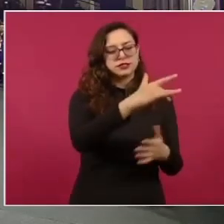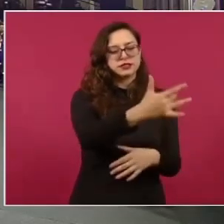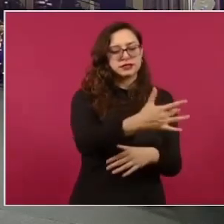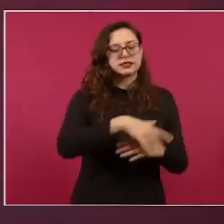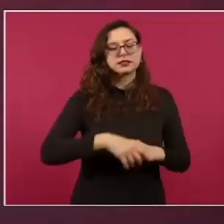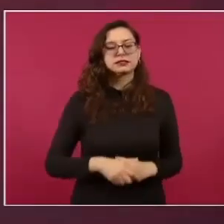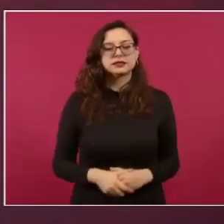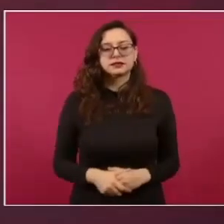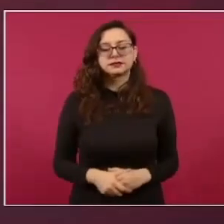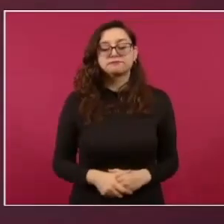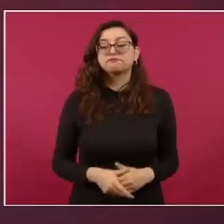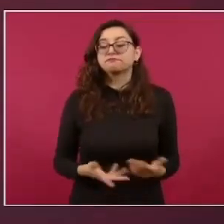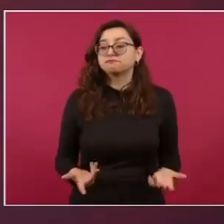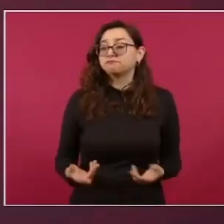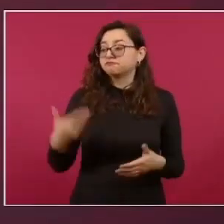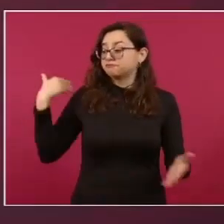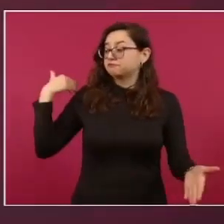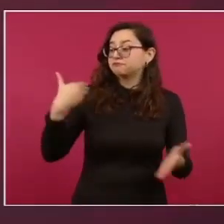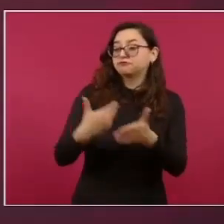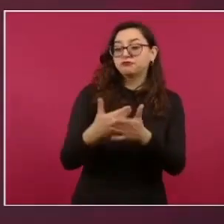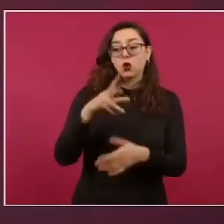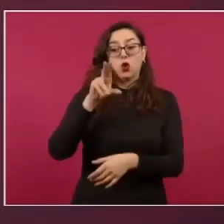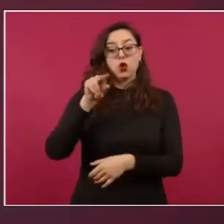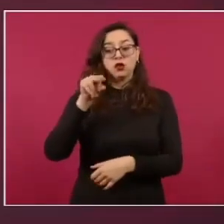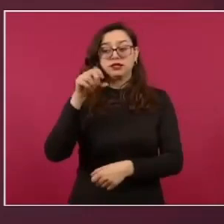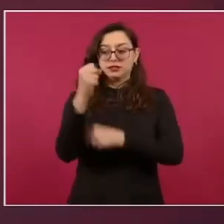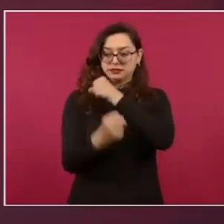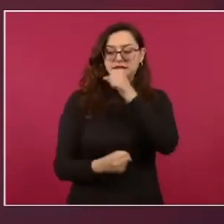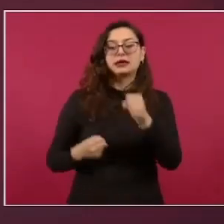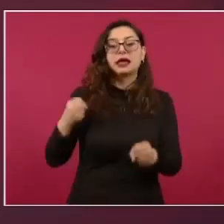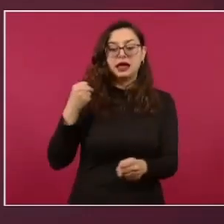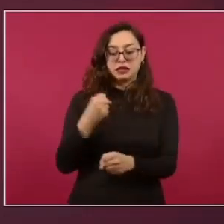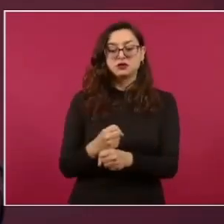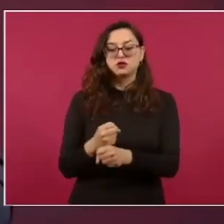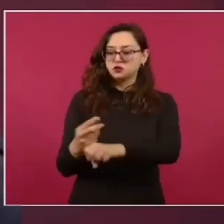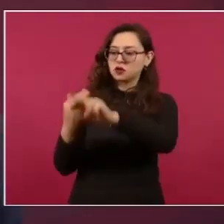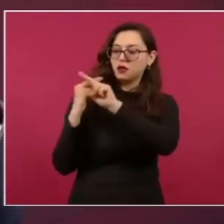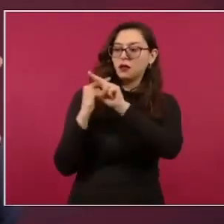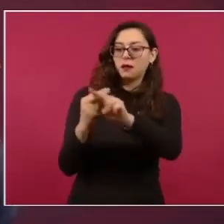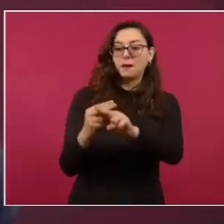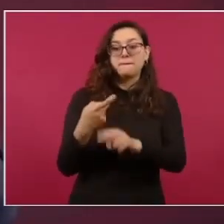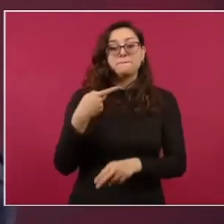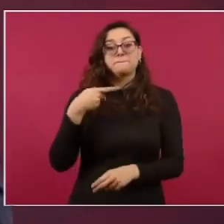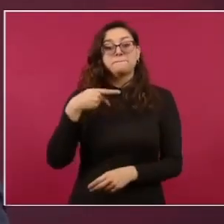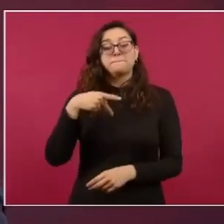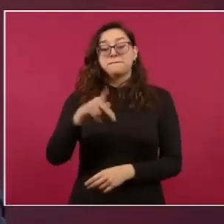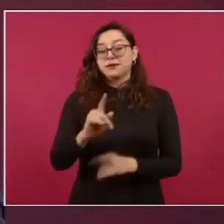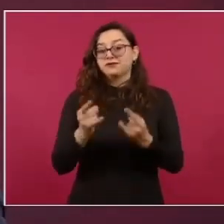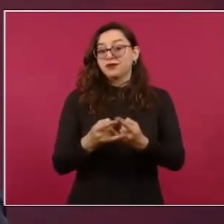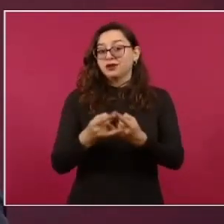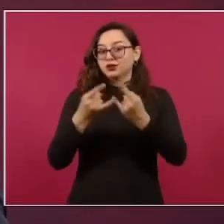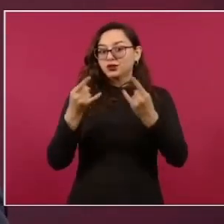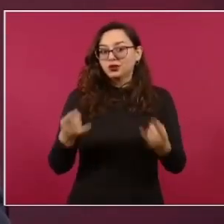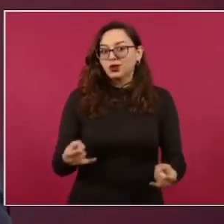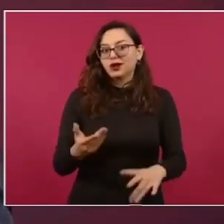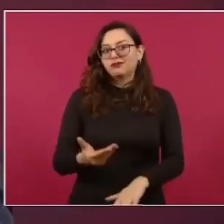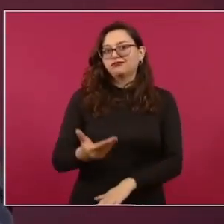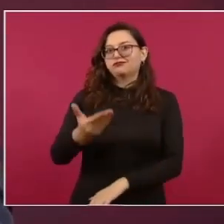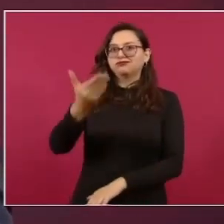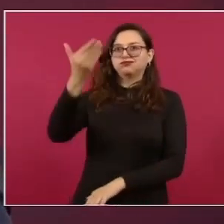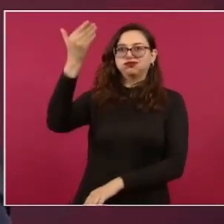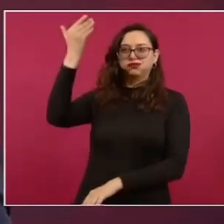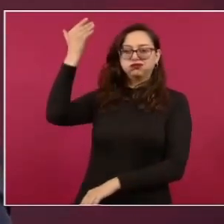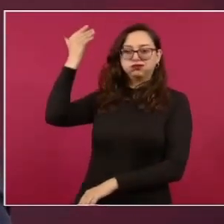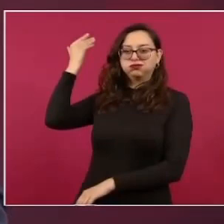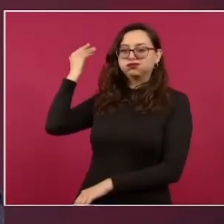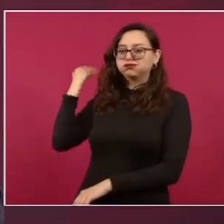80 años que hoy celebramos. Es la culminación de una de las aspiraciones más sentidas de nuestra